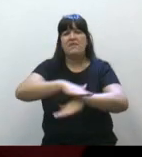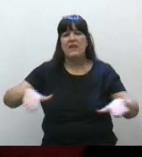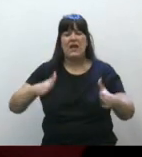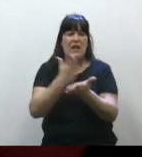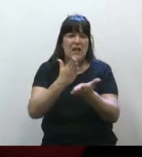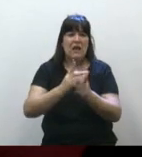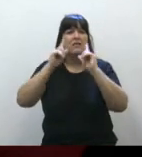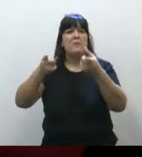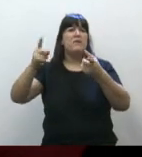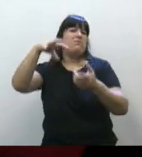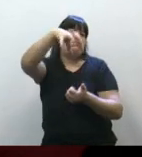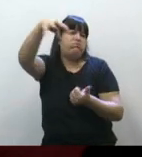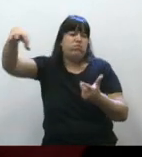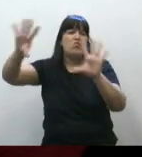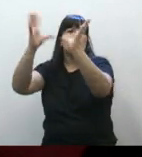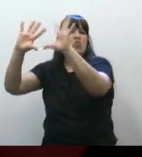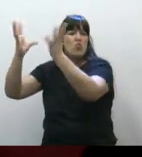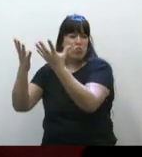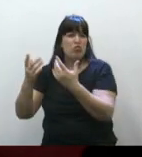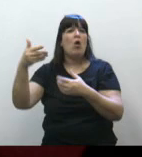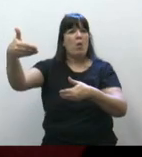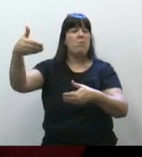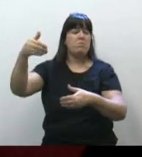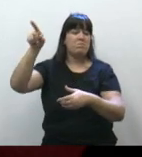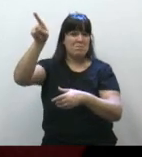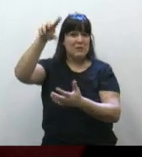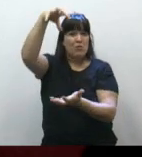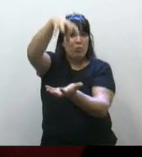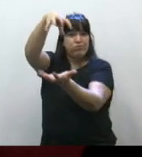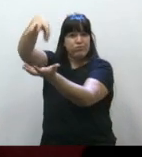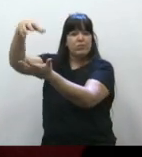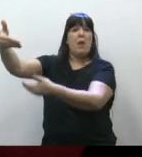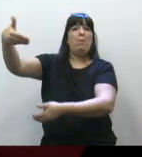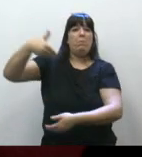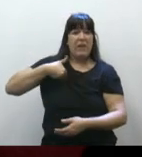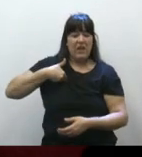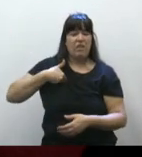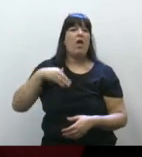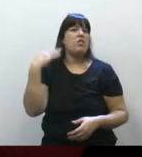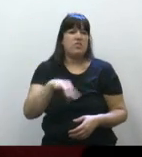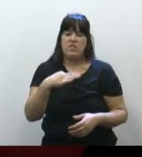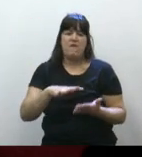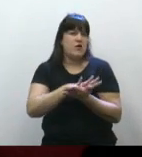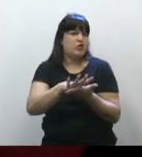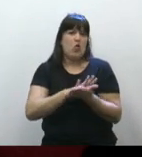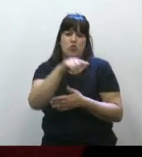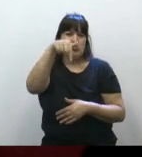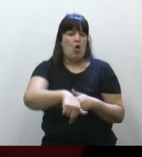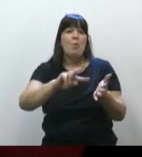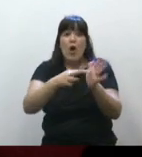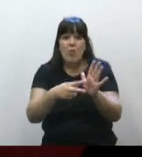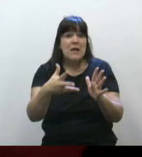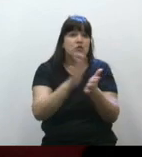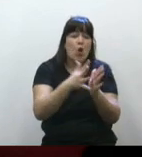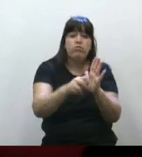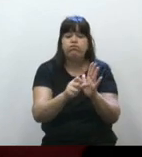internacionales que le han pedido a la argentina le han pedido en la argentina que resuelva rápido este problema